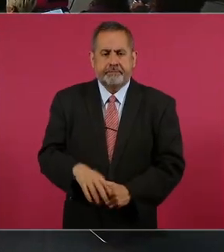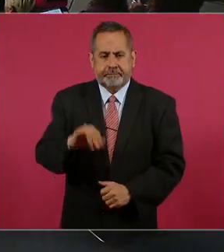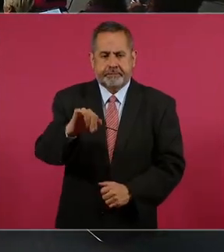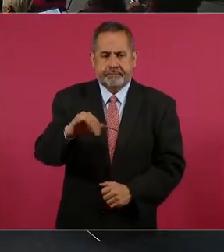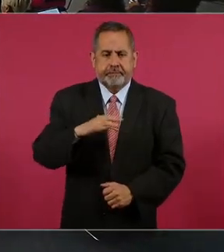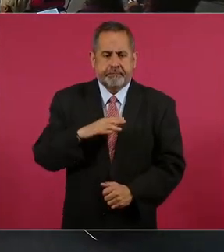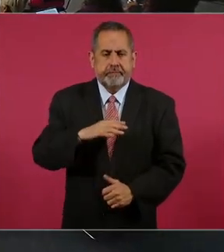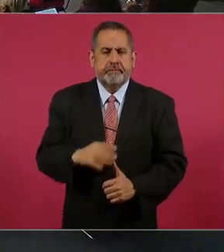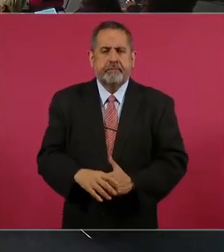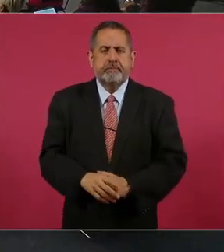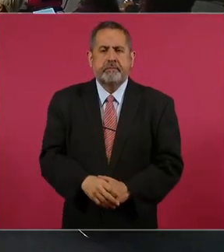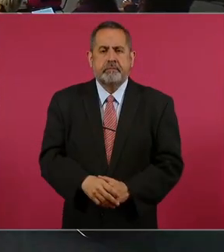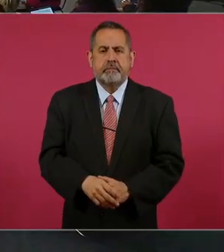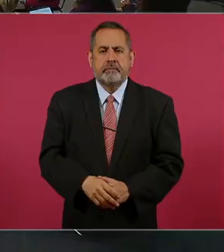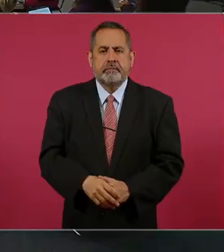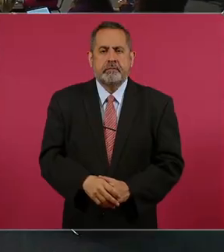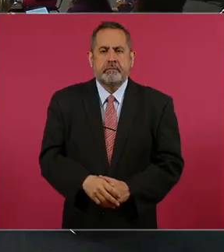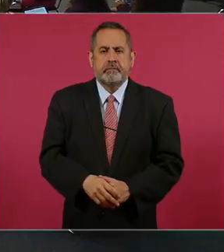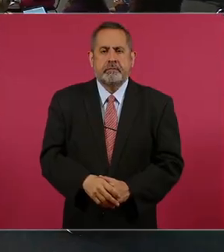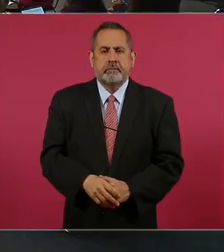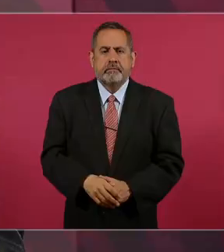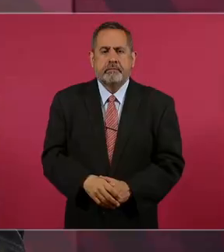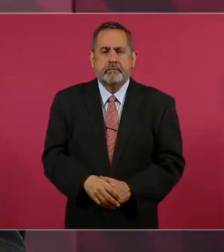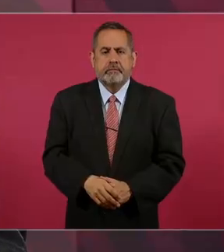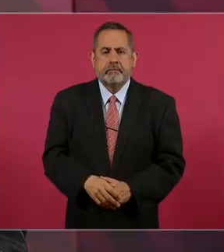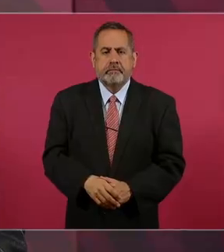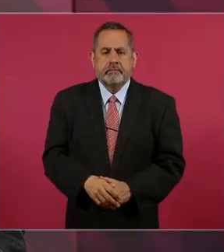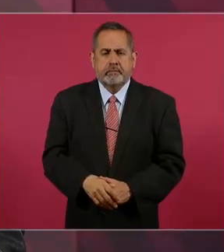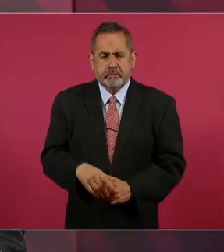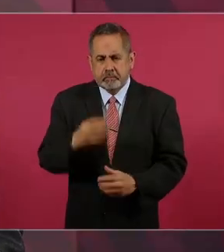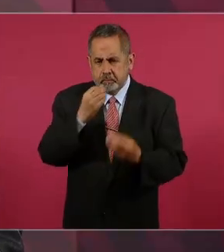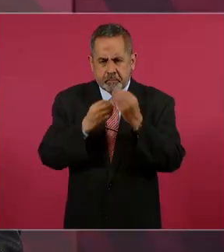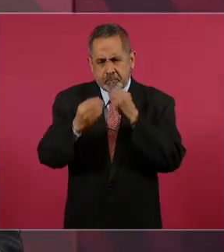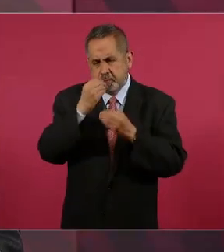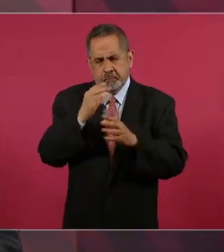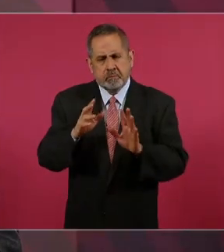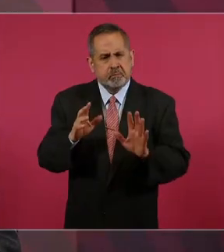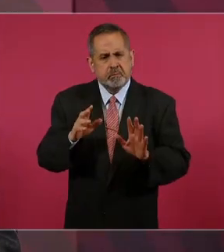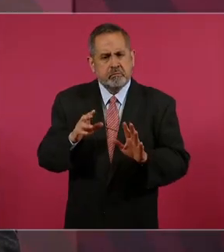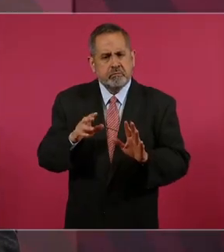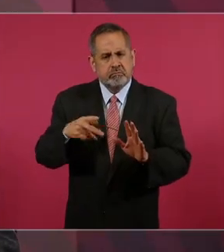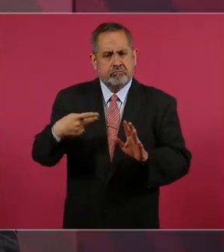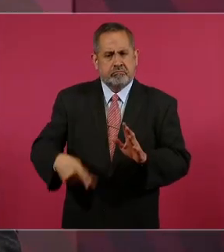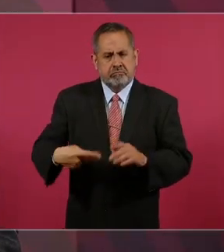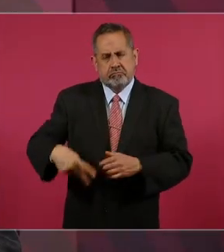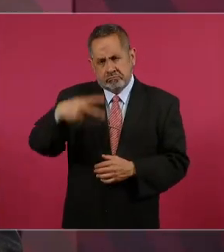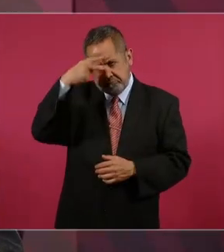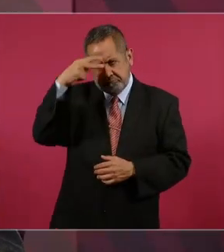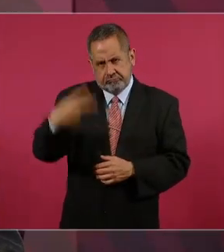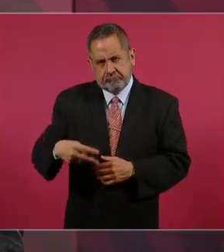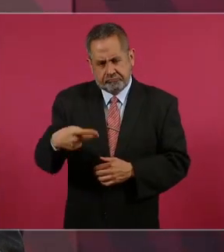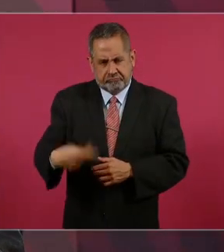este comida mexicana